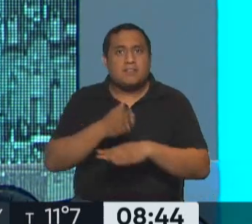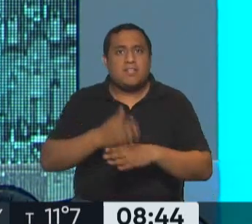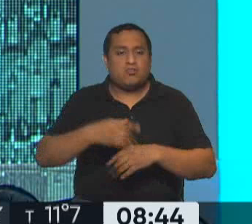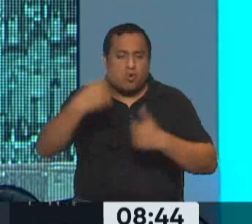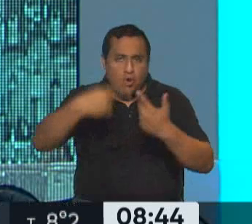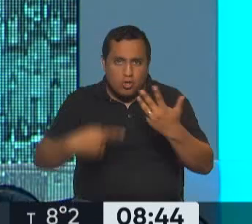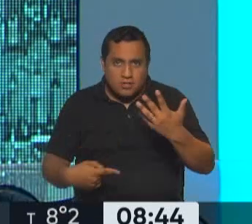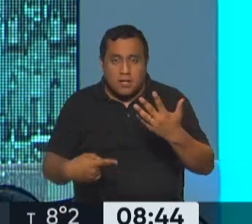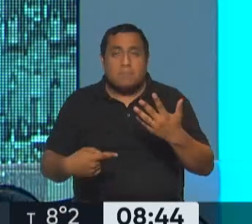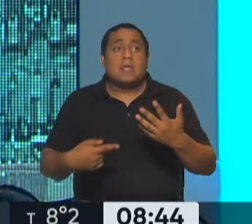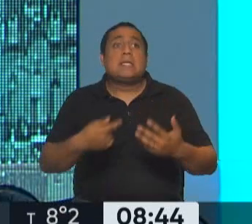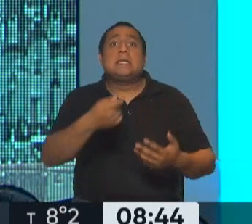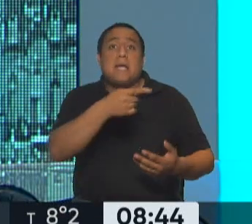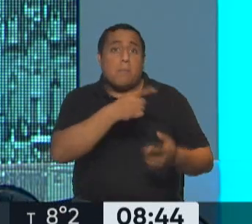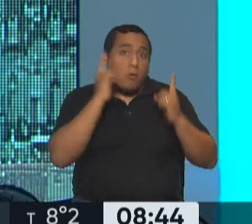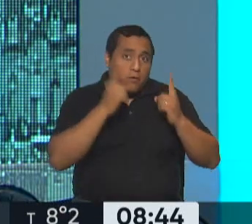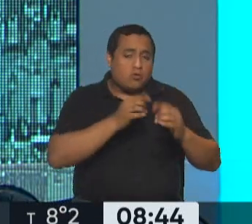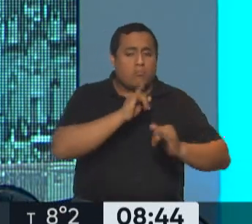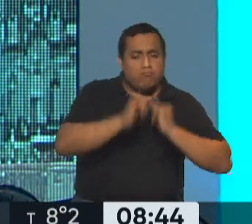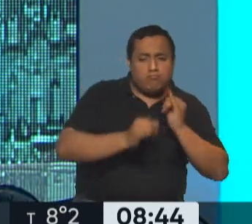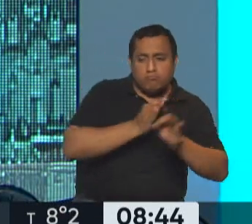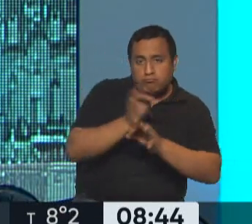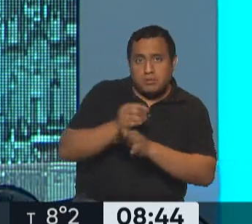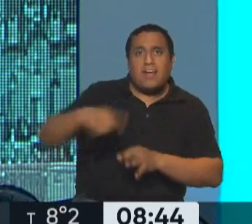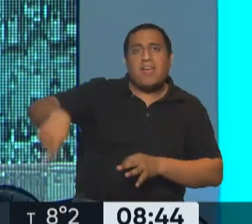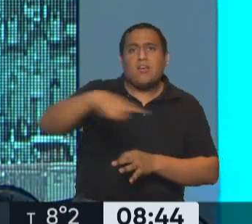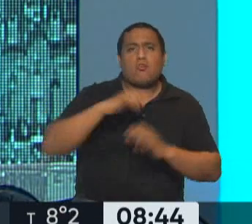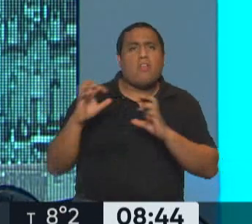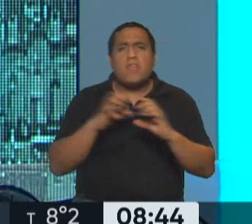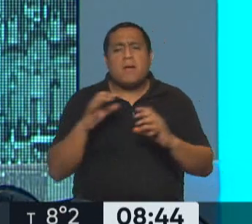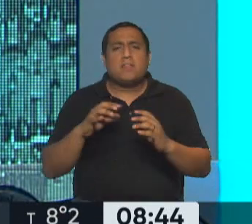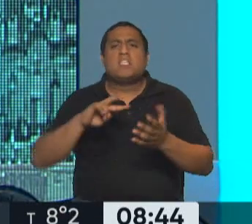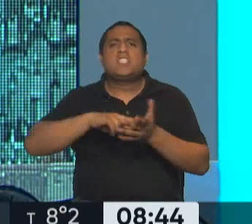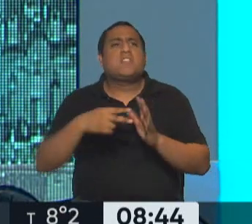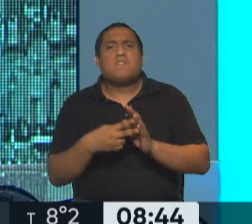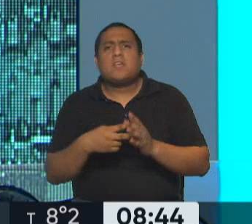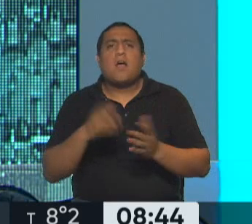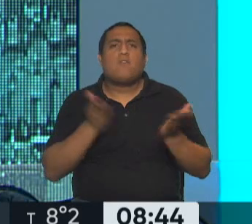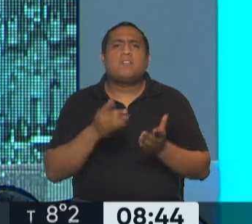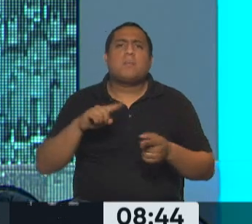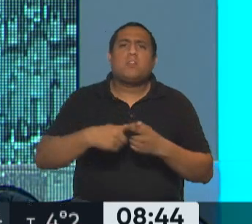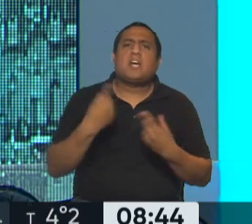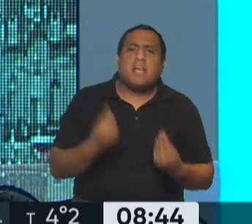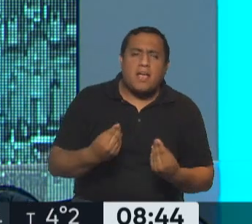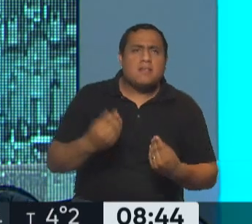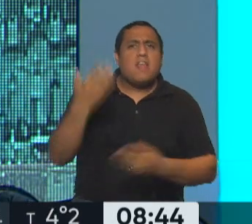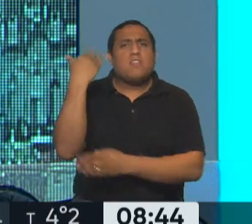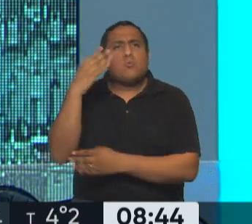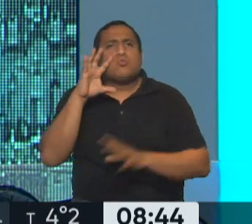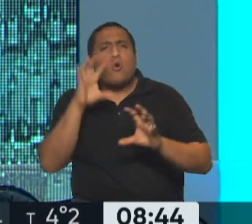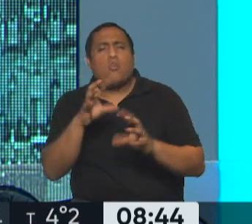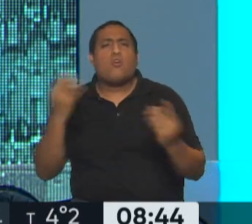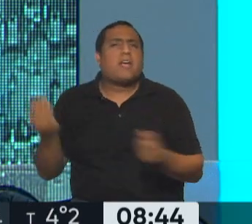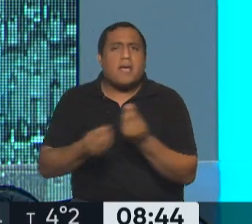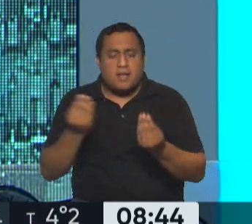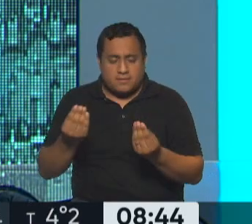que, guiados por sus docentes, puedan debatir, bueno, lo que significa la violencia política, los discursos de odio, basándonos en un hecho